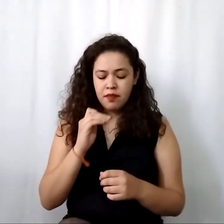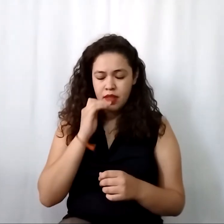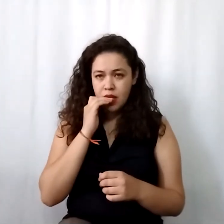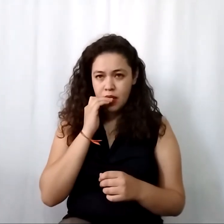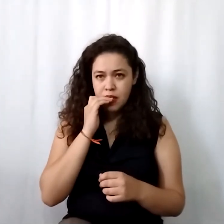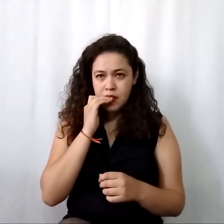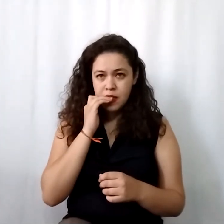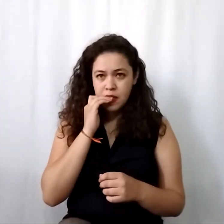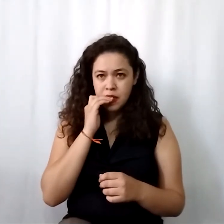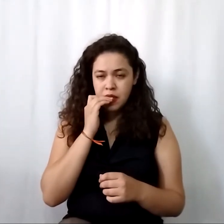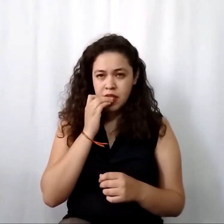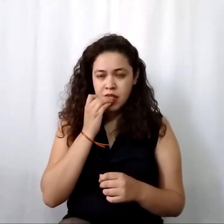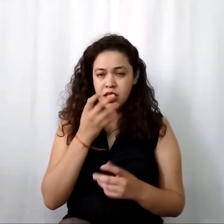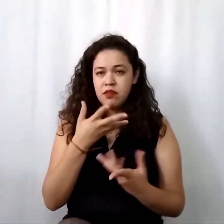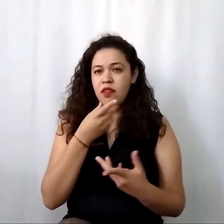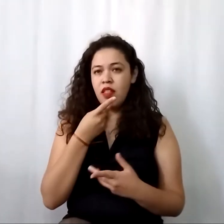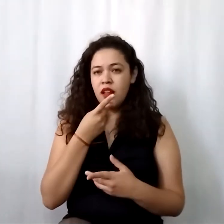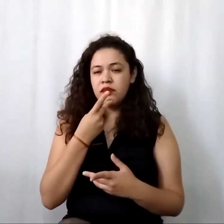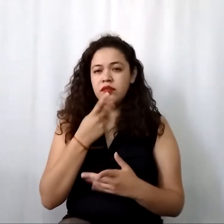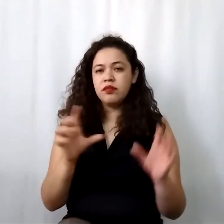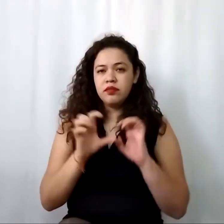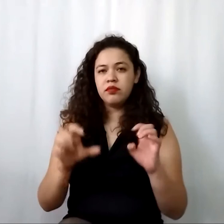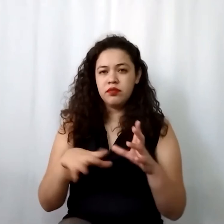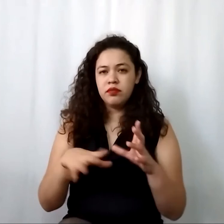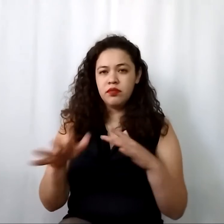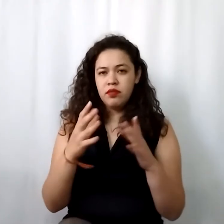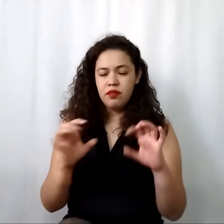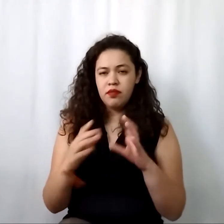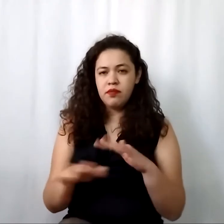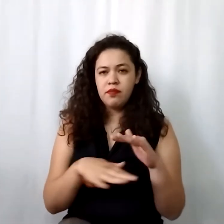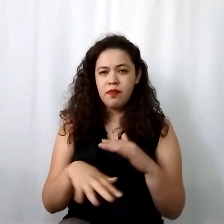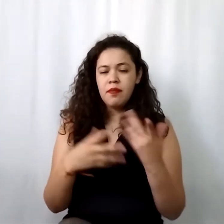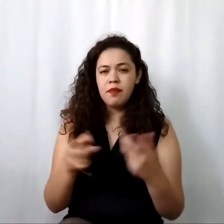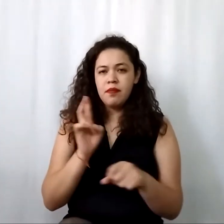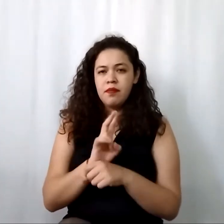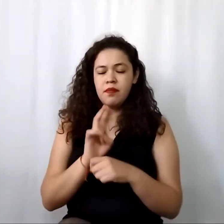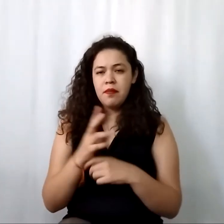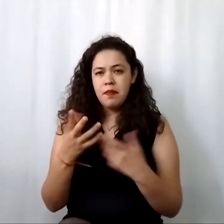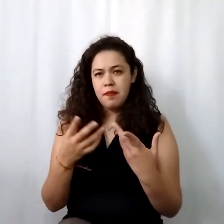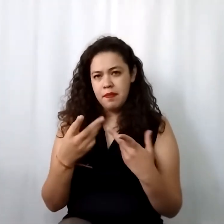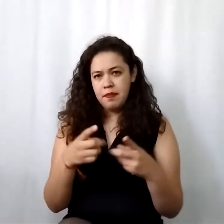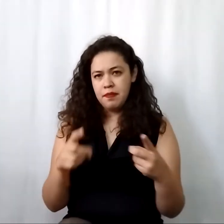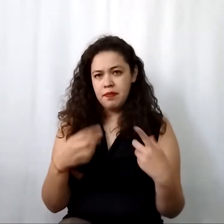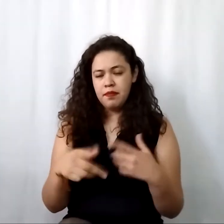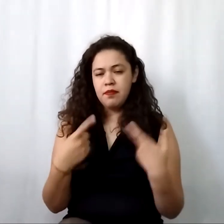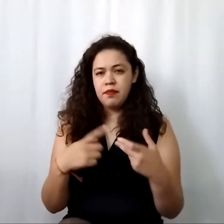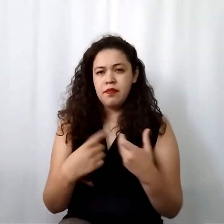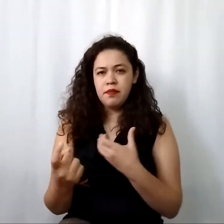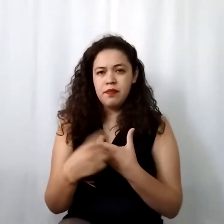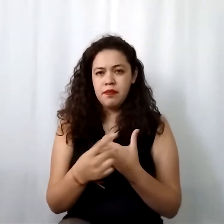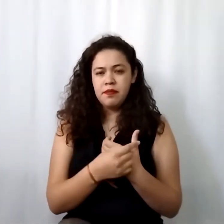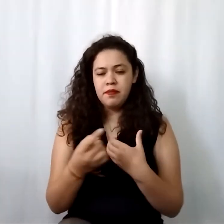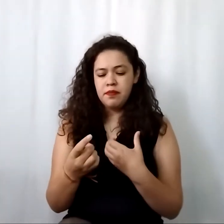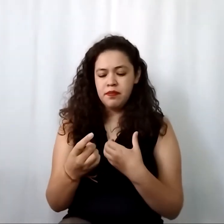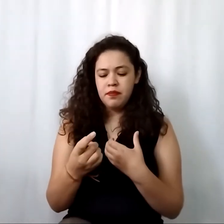Impartir la materia de computación básica, supervisar el desempeño de las inscritas en prepa en línea y asesorar